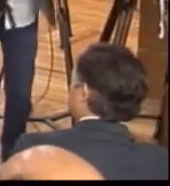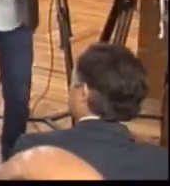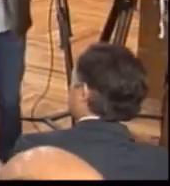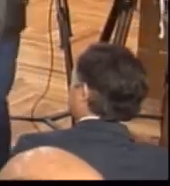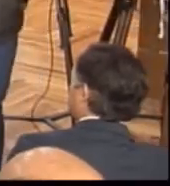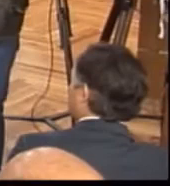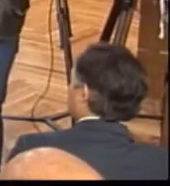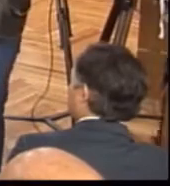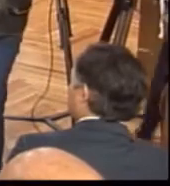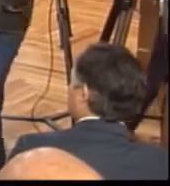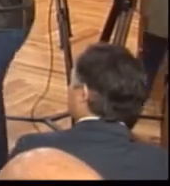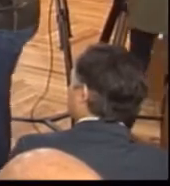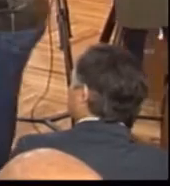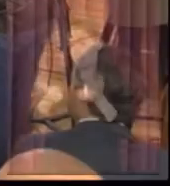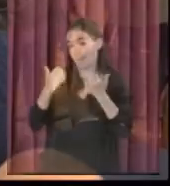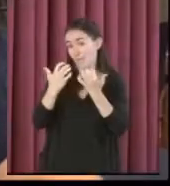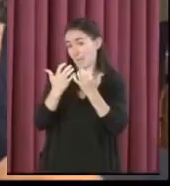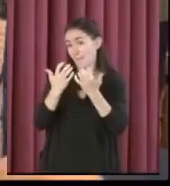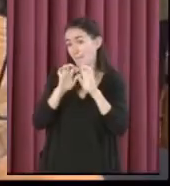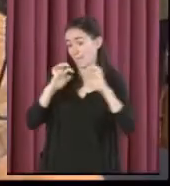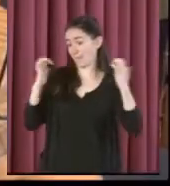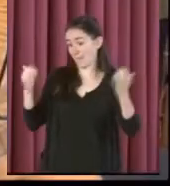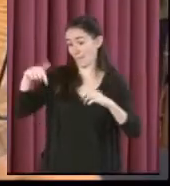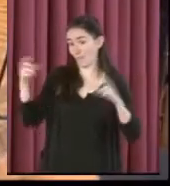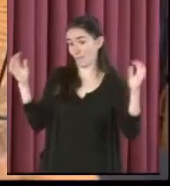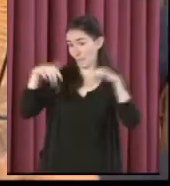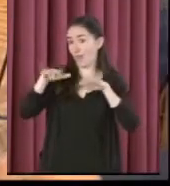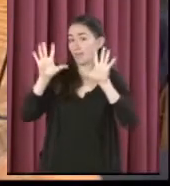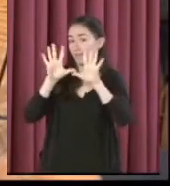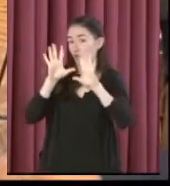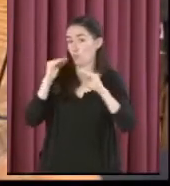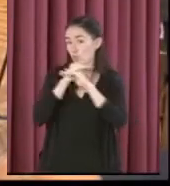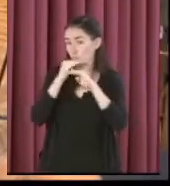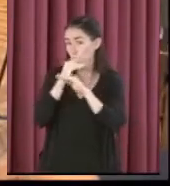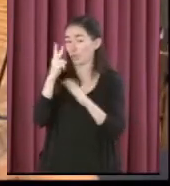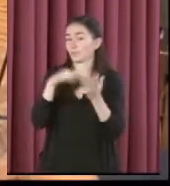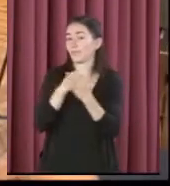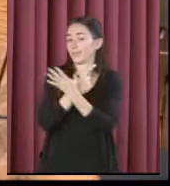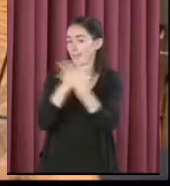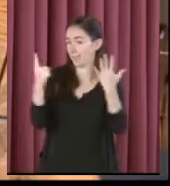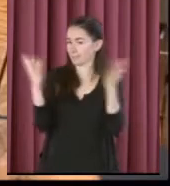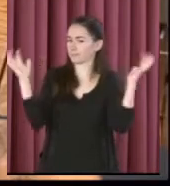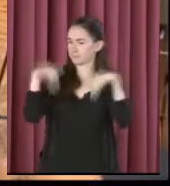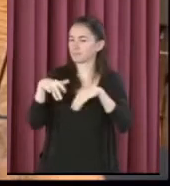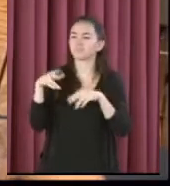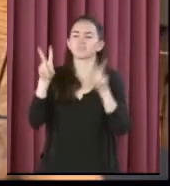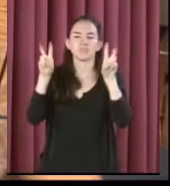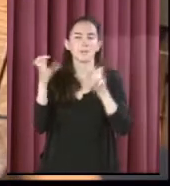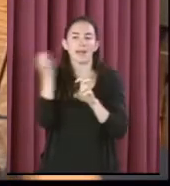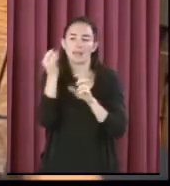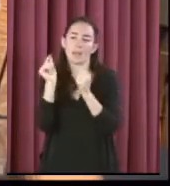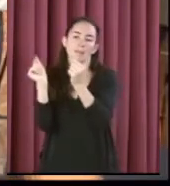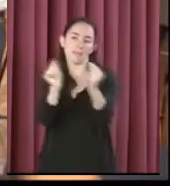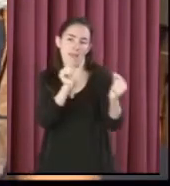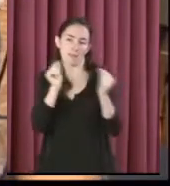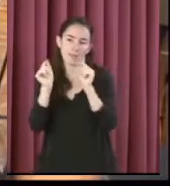a esta sesión plenaria del Ayuntamiento de Logroño, convocada para hoy, día 10 de octubre de 2016, al objeto de celebrar un debate sobre política general en